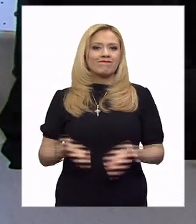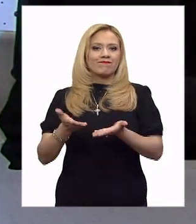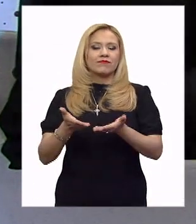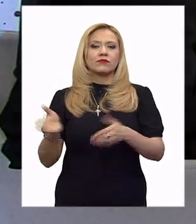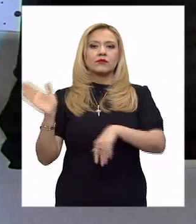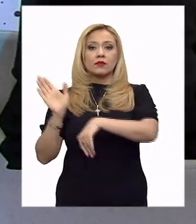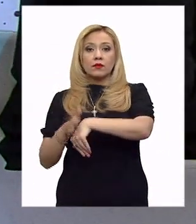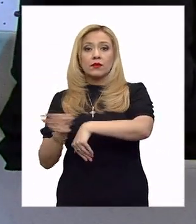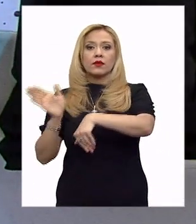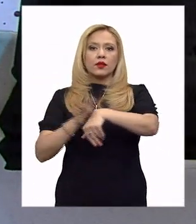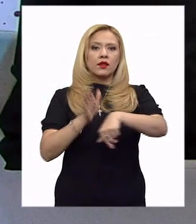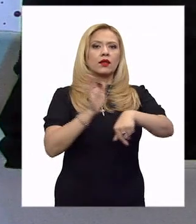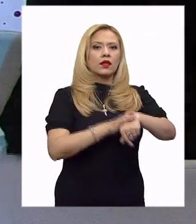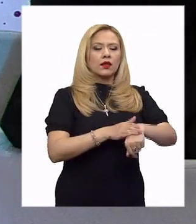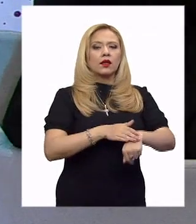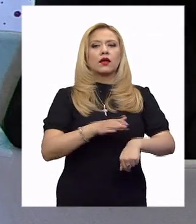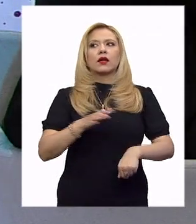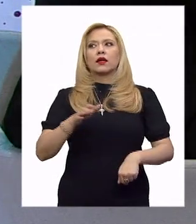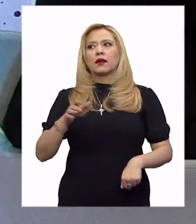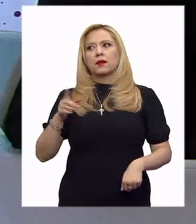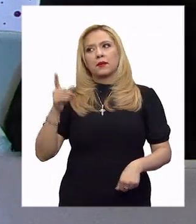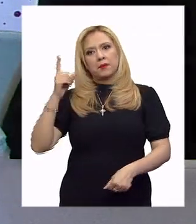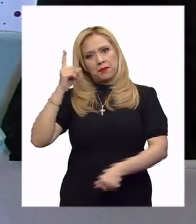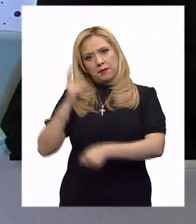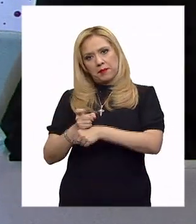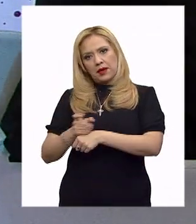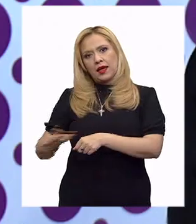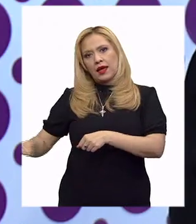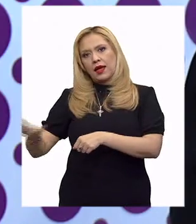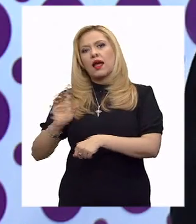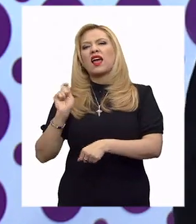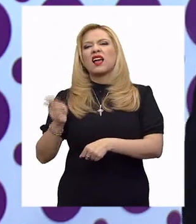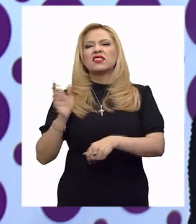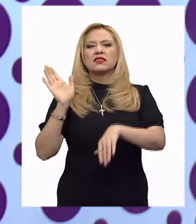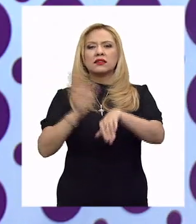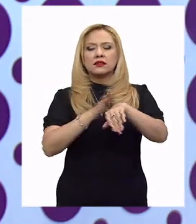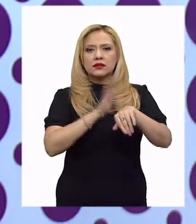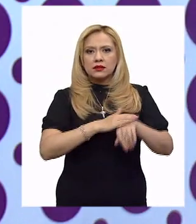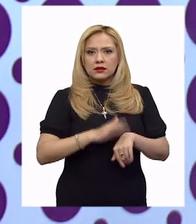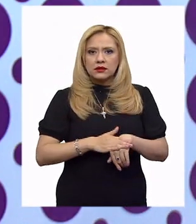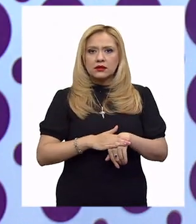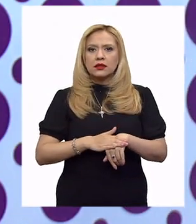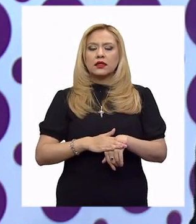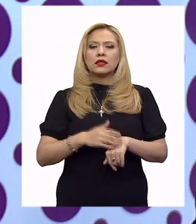alertas las debe poder, digamos, la primera parte de estas alertas es